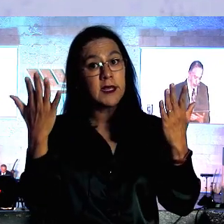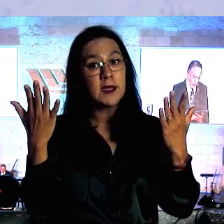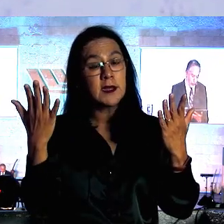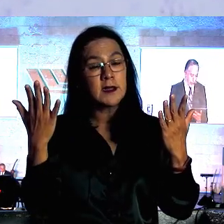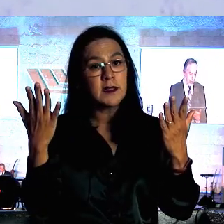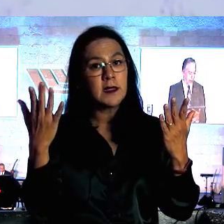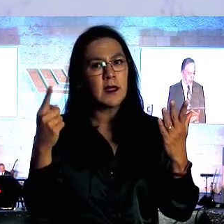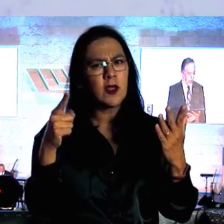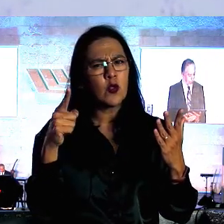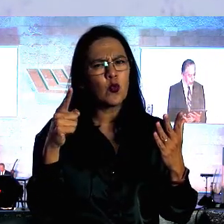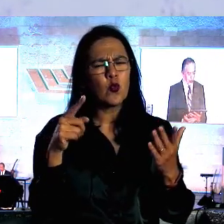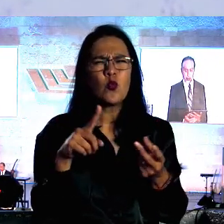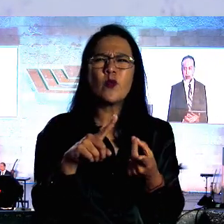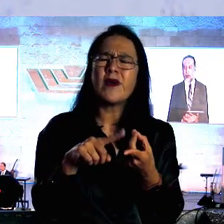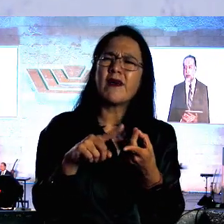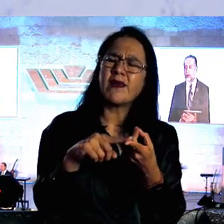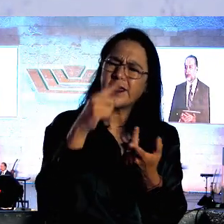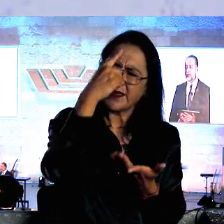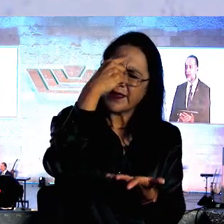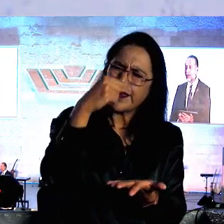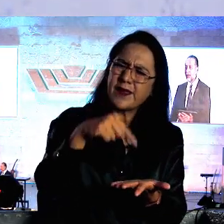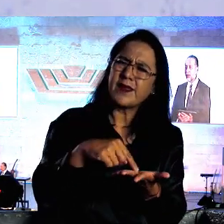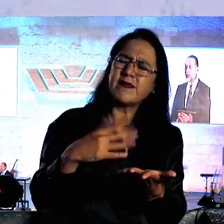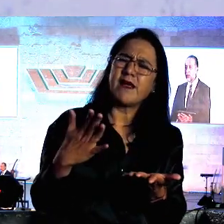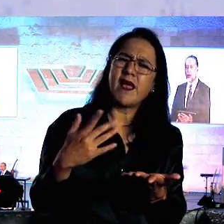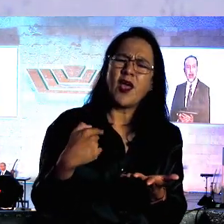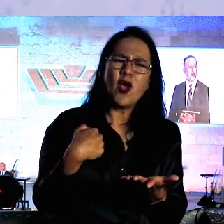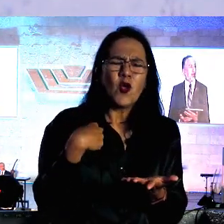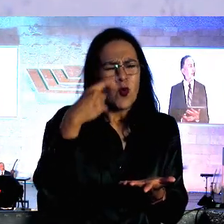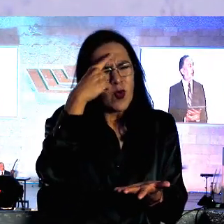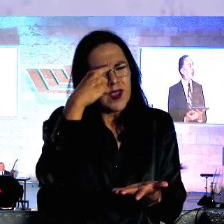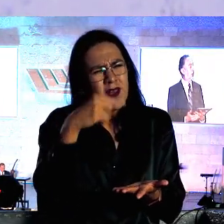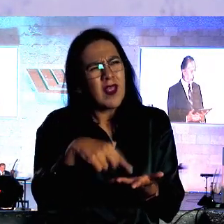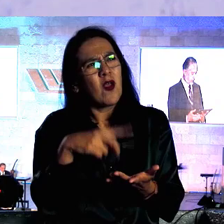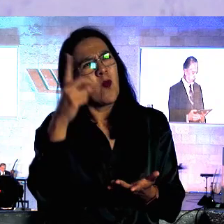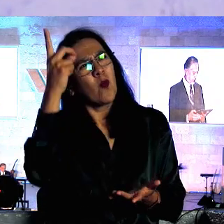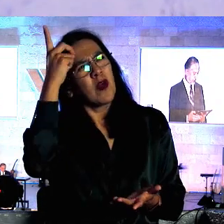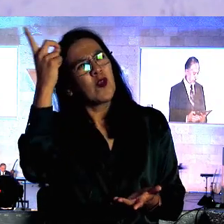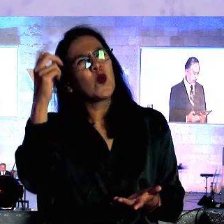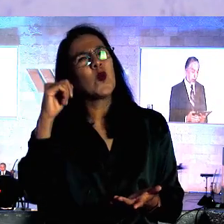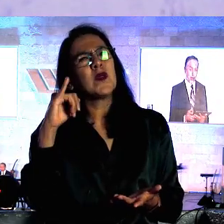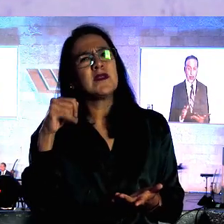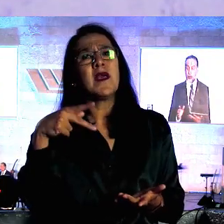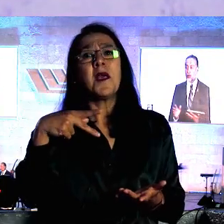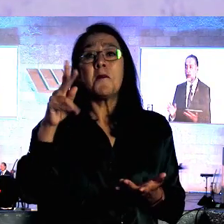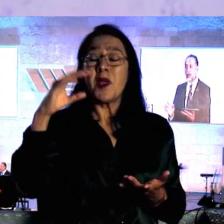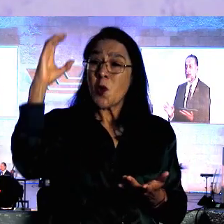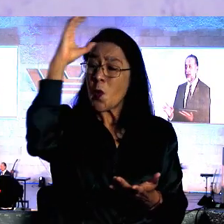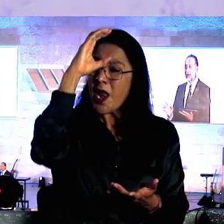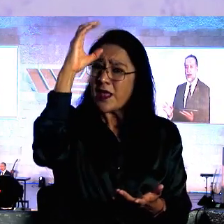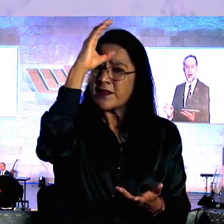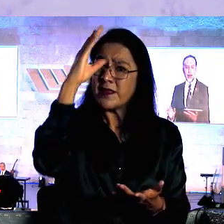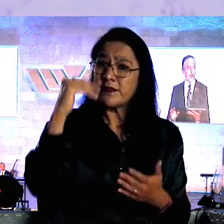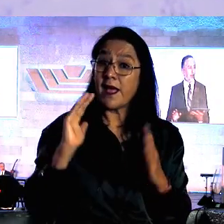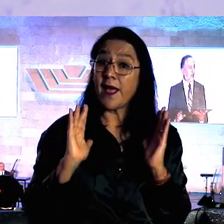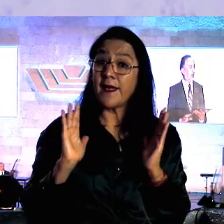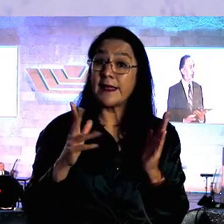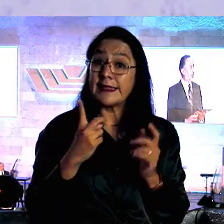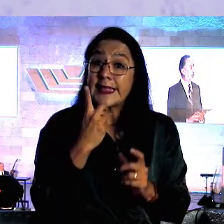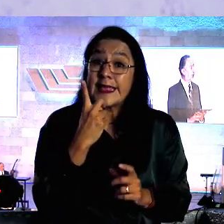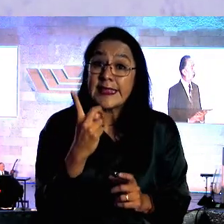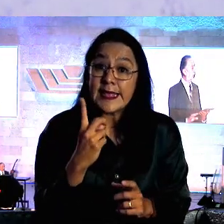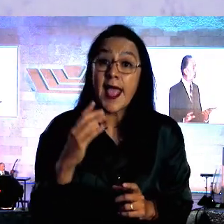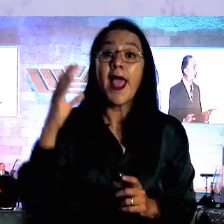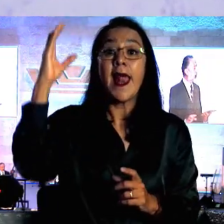bueno yo si le quiero creer a Dios pero pero y la ciencia hermano ya te he dicho la ciencia